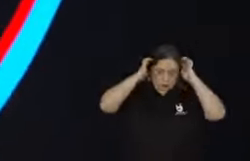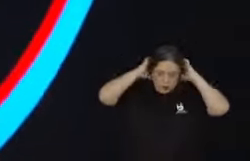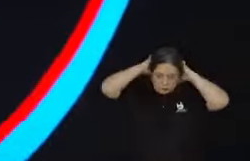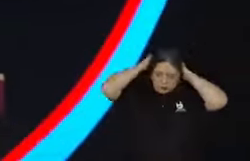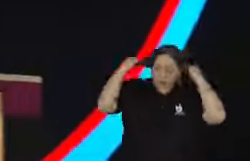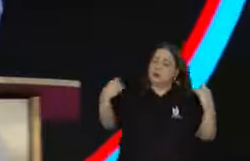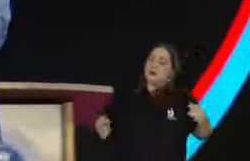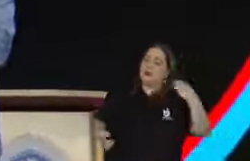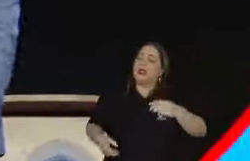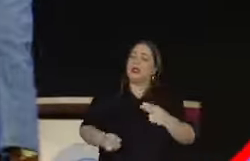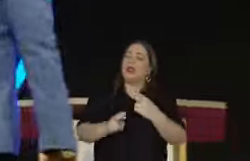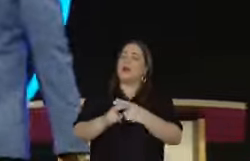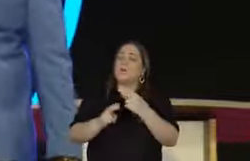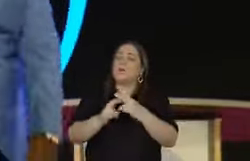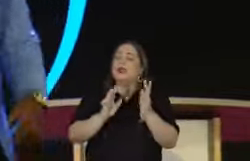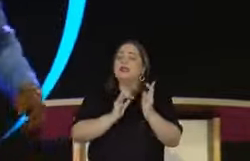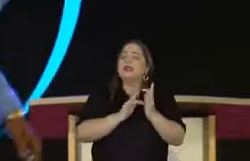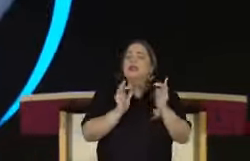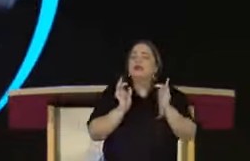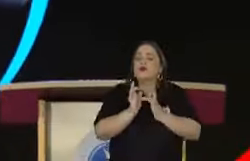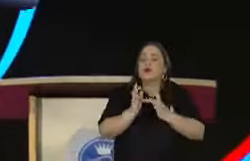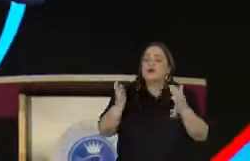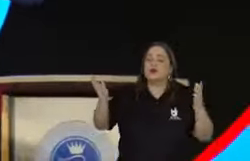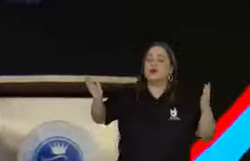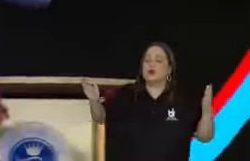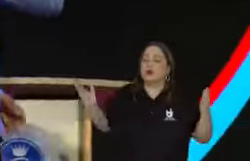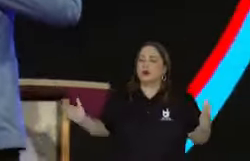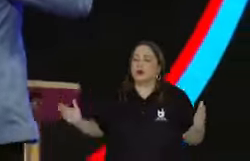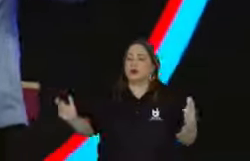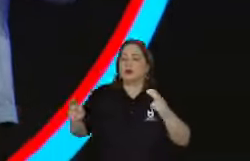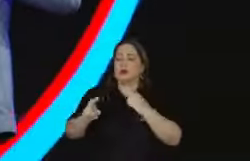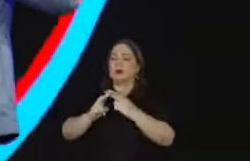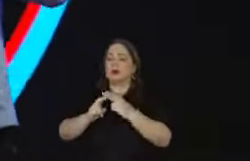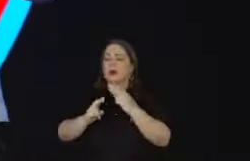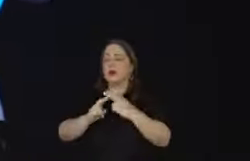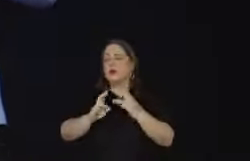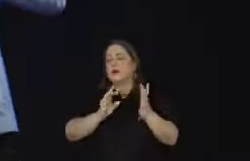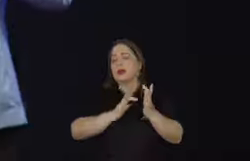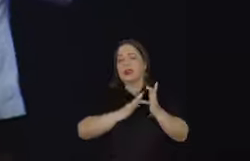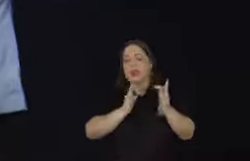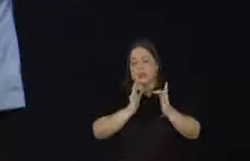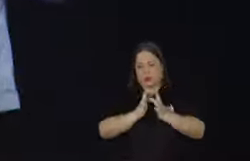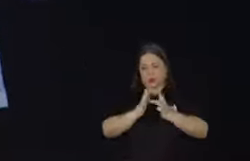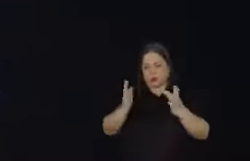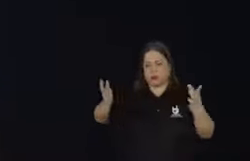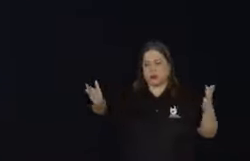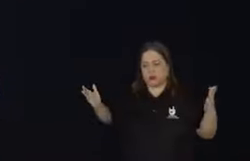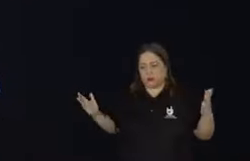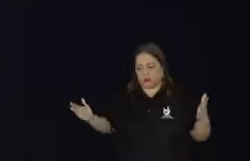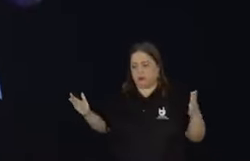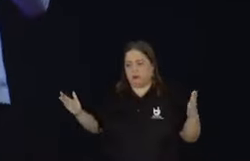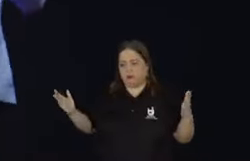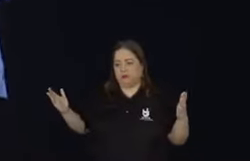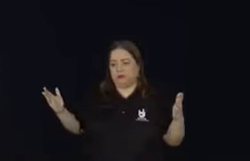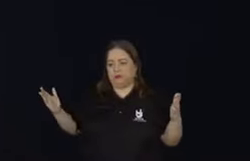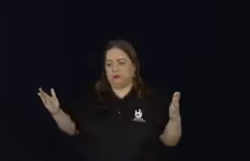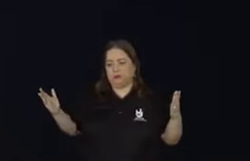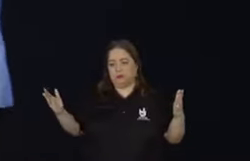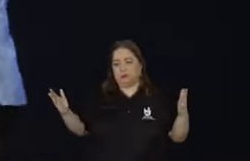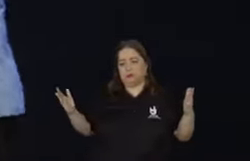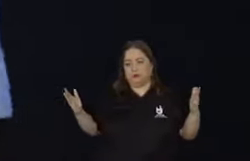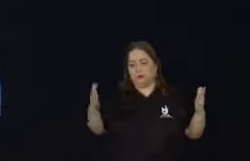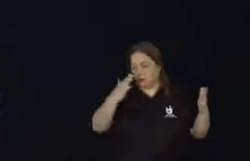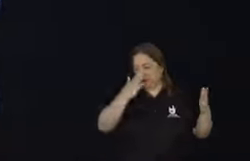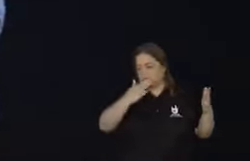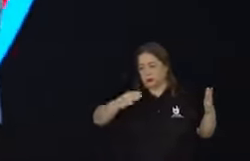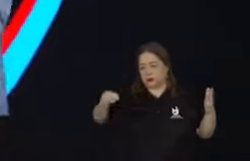nombre de Jesús, en el nombre de Jesús, en el nombre de Jesús, en el nombre de Jesús. Recibe sanidad,